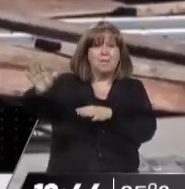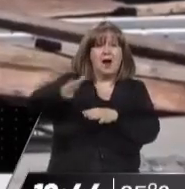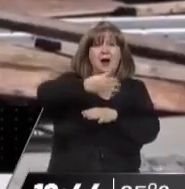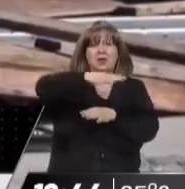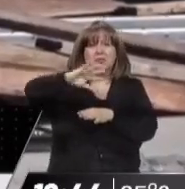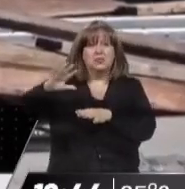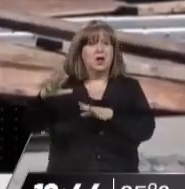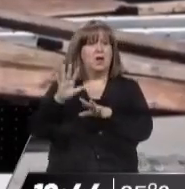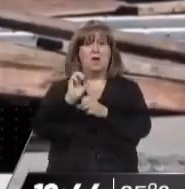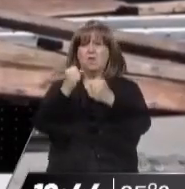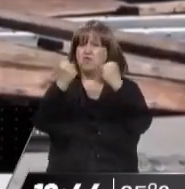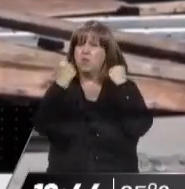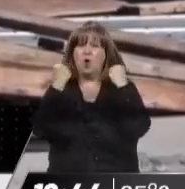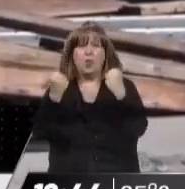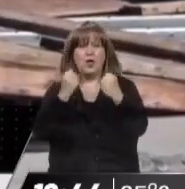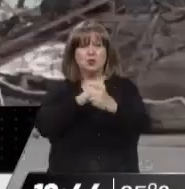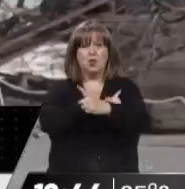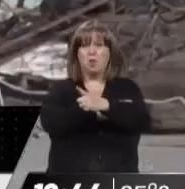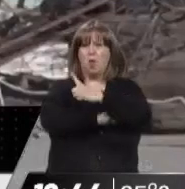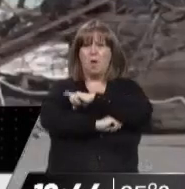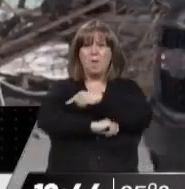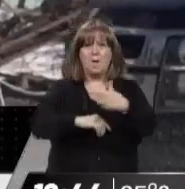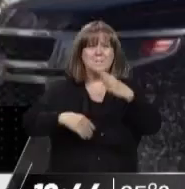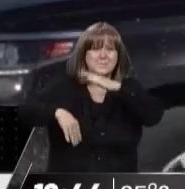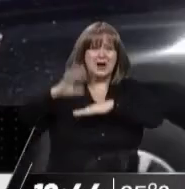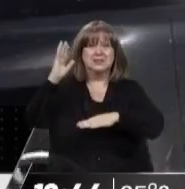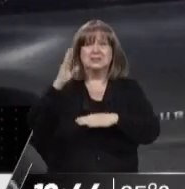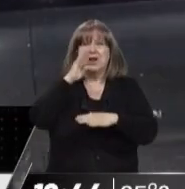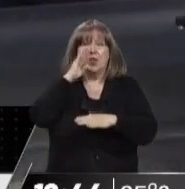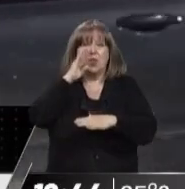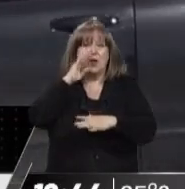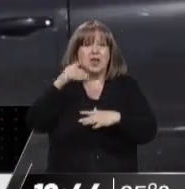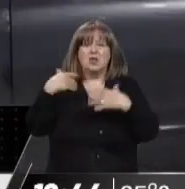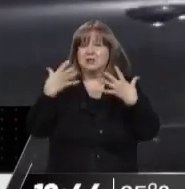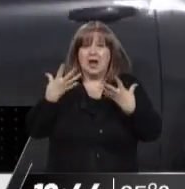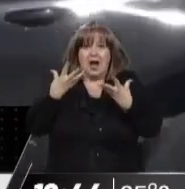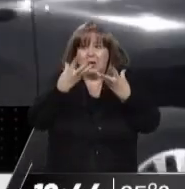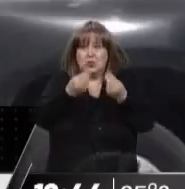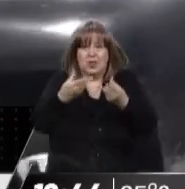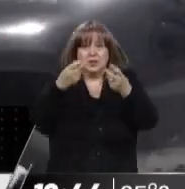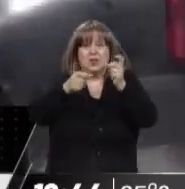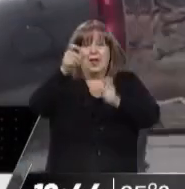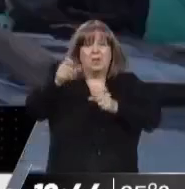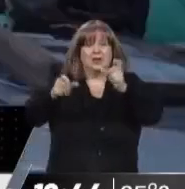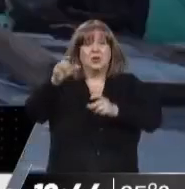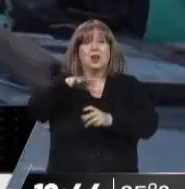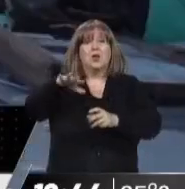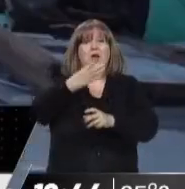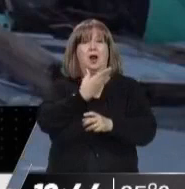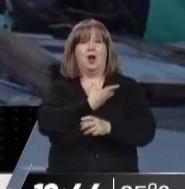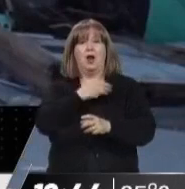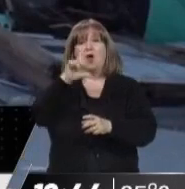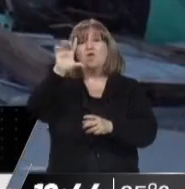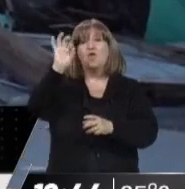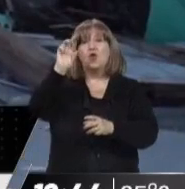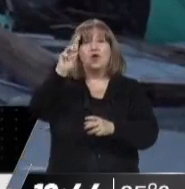uno de los huracanes más poderosos que ha sufrido Estados Unidos, obligó a socorrer a cientos de personas en Florida. Las